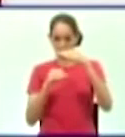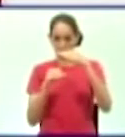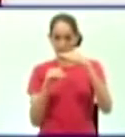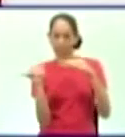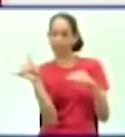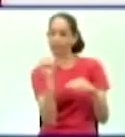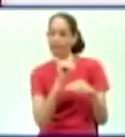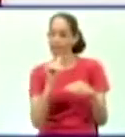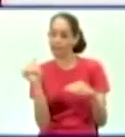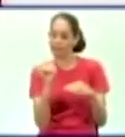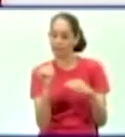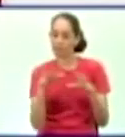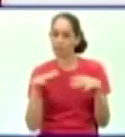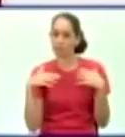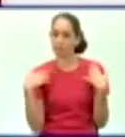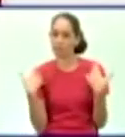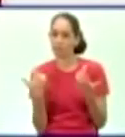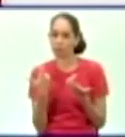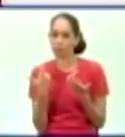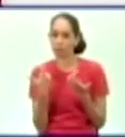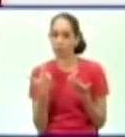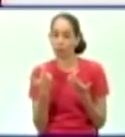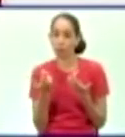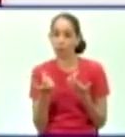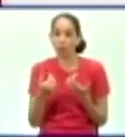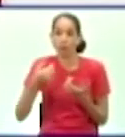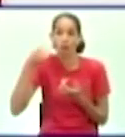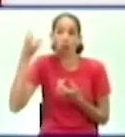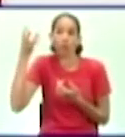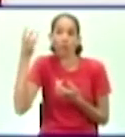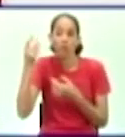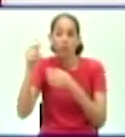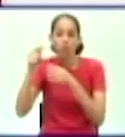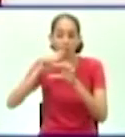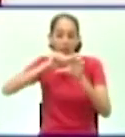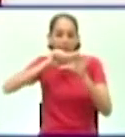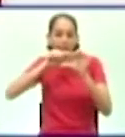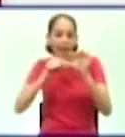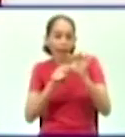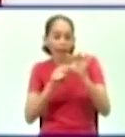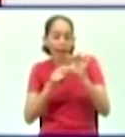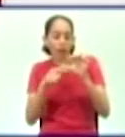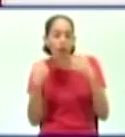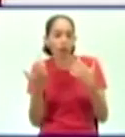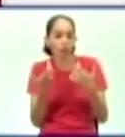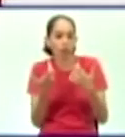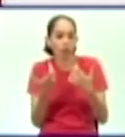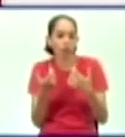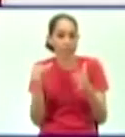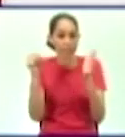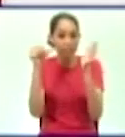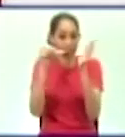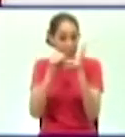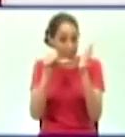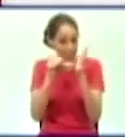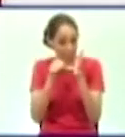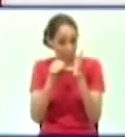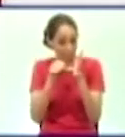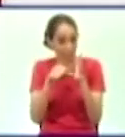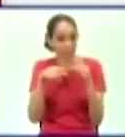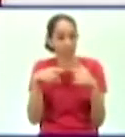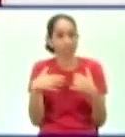la segunda razón está dada entre el ángulo central que determina ese arco